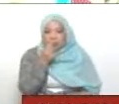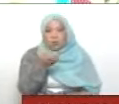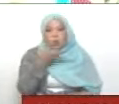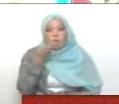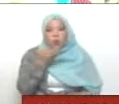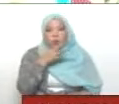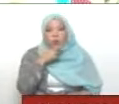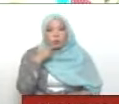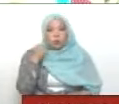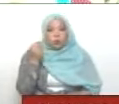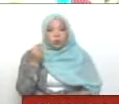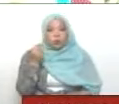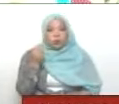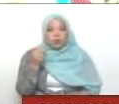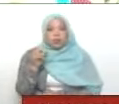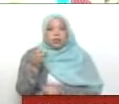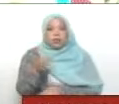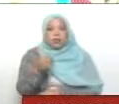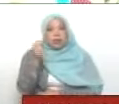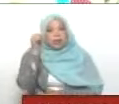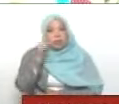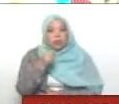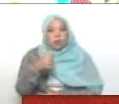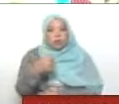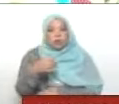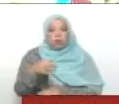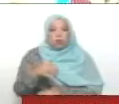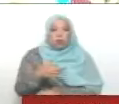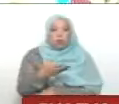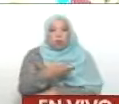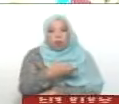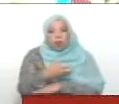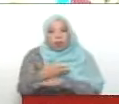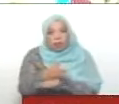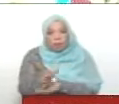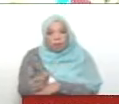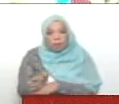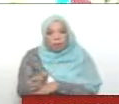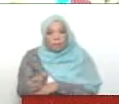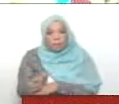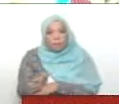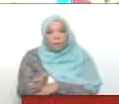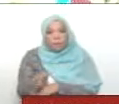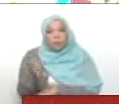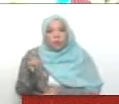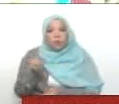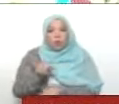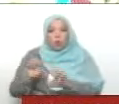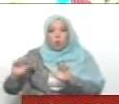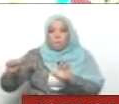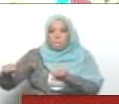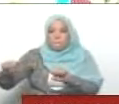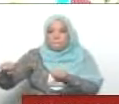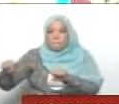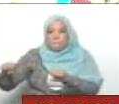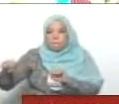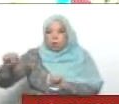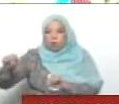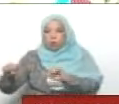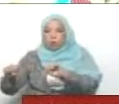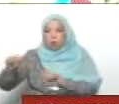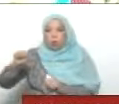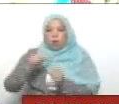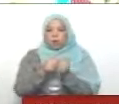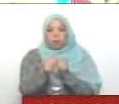todo se puede. Entonces el sábado en la tarde fui a los motopiruetas.